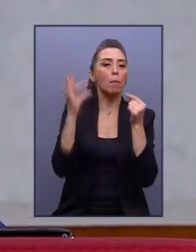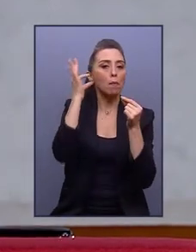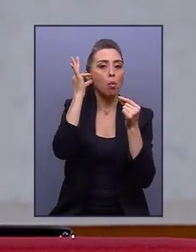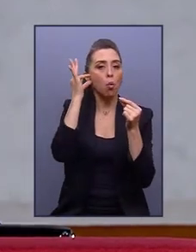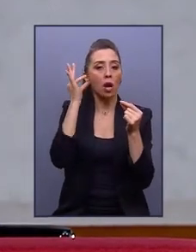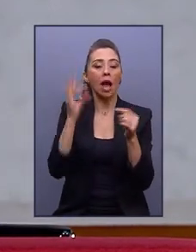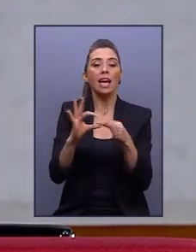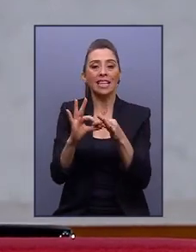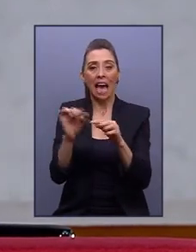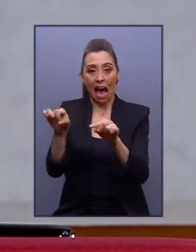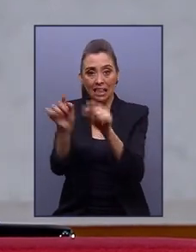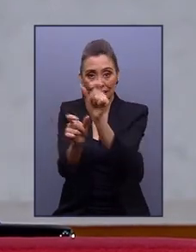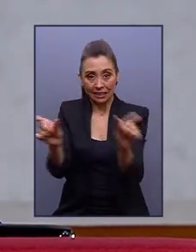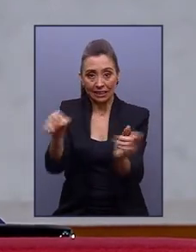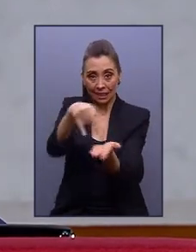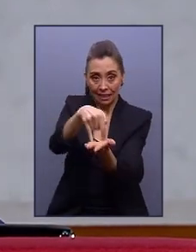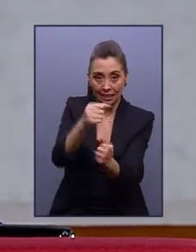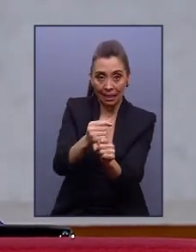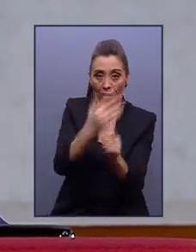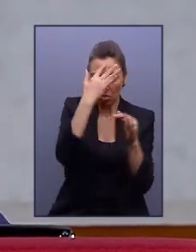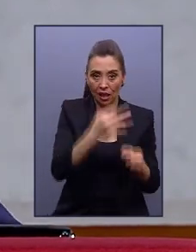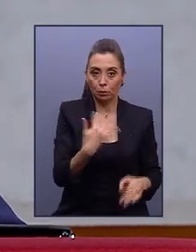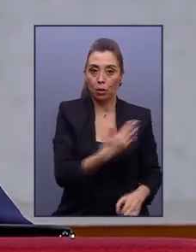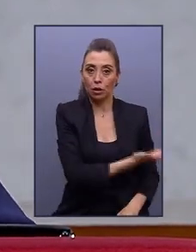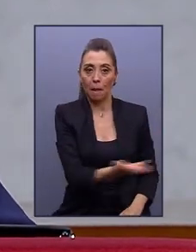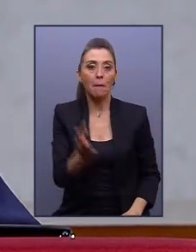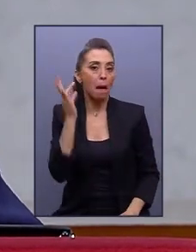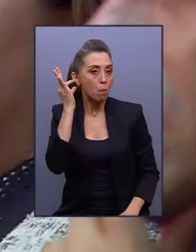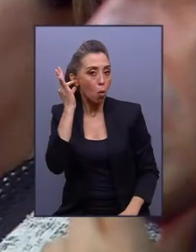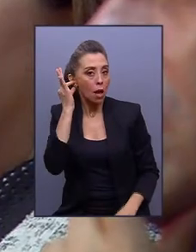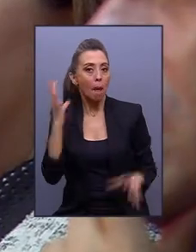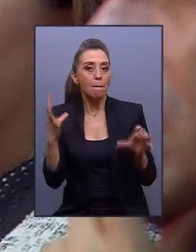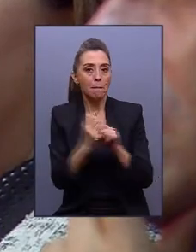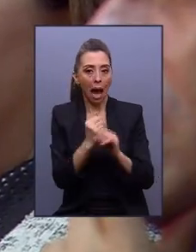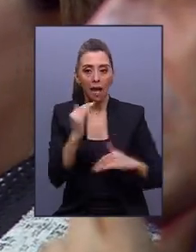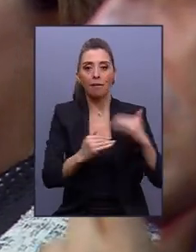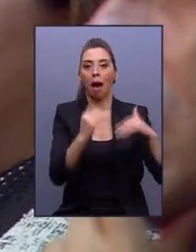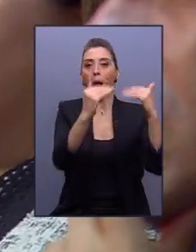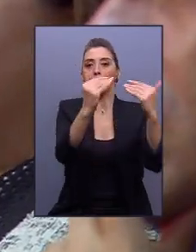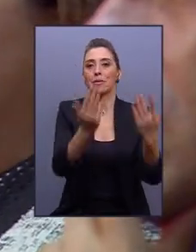ellos decisiones de gran importancia para las mujeres avancen más rápido.